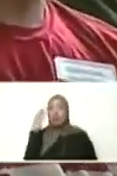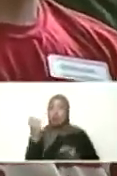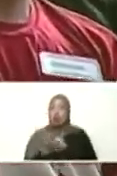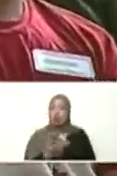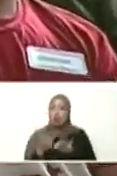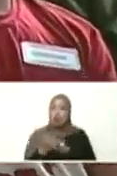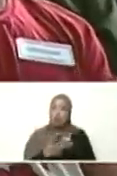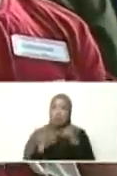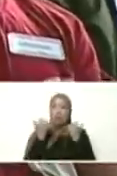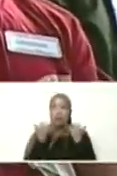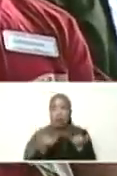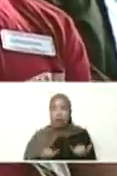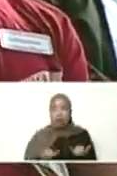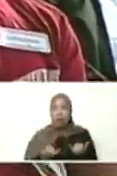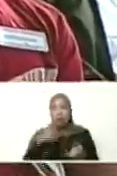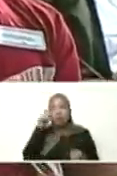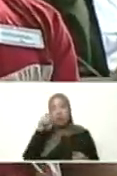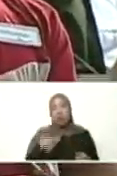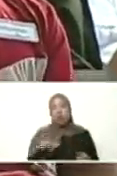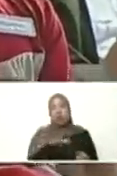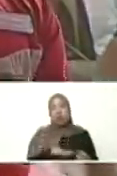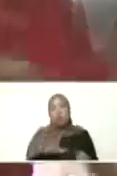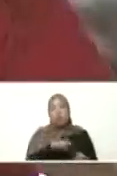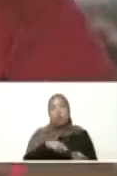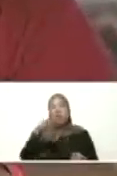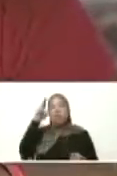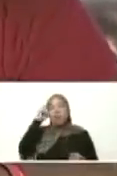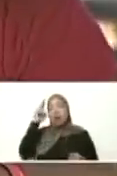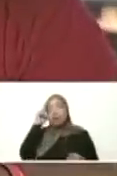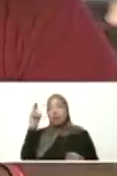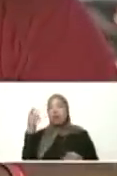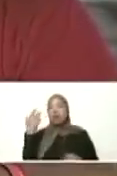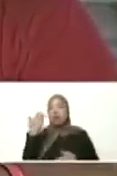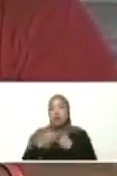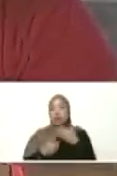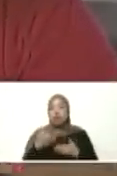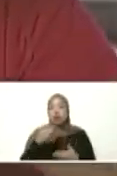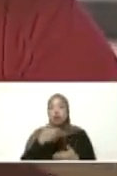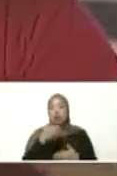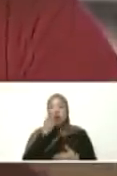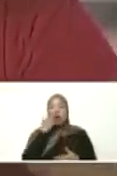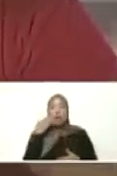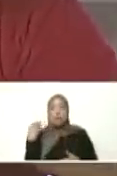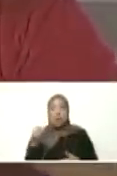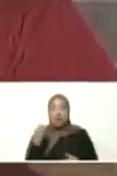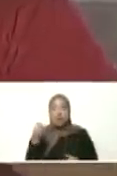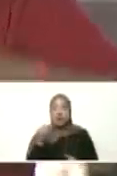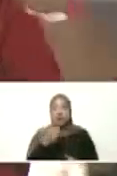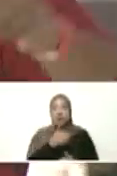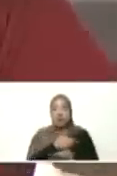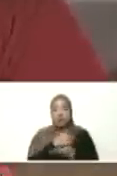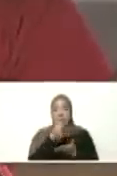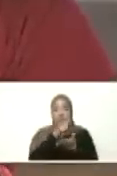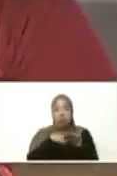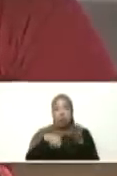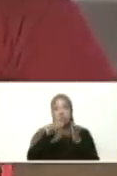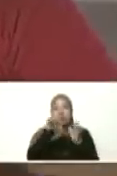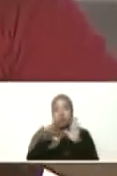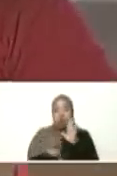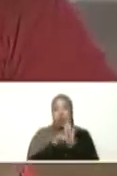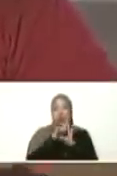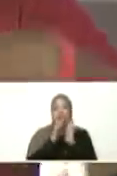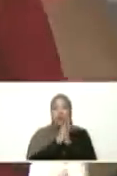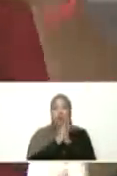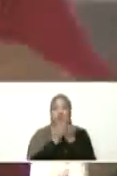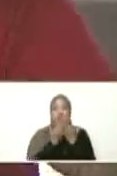estamos convencidos como pueblo que hemos madurado, que hemos crecido y que tenemos una gran experiencia y la queremos plasmar en esa constitución, en ese libro de